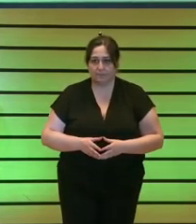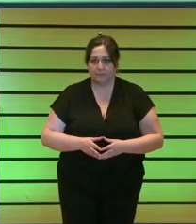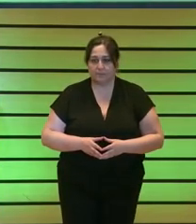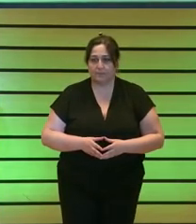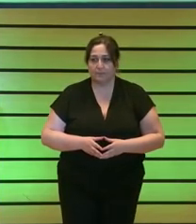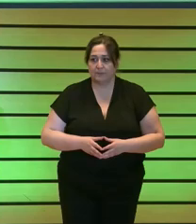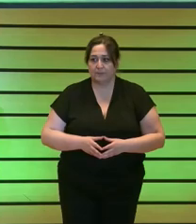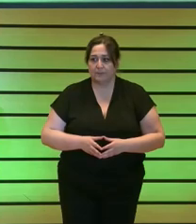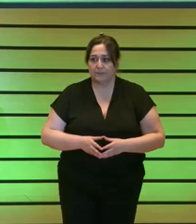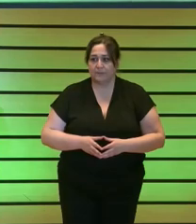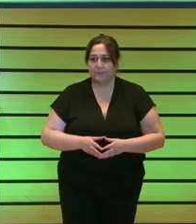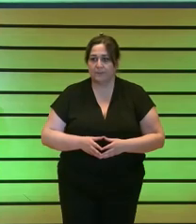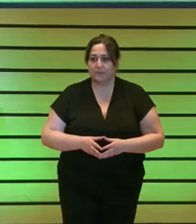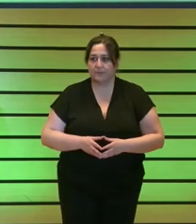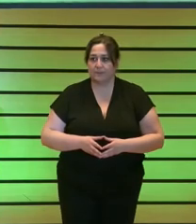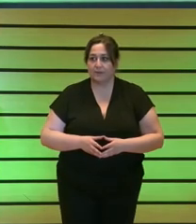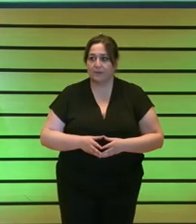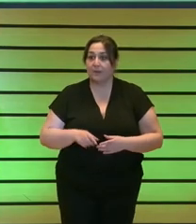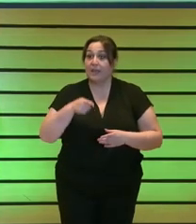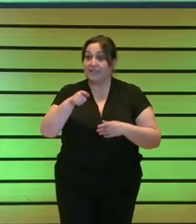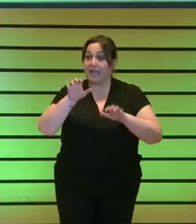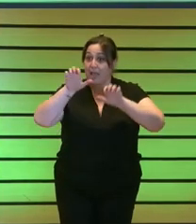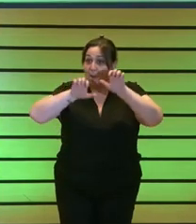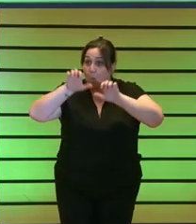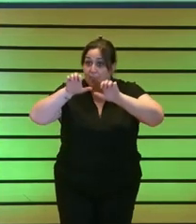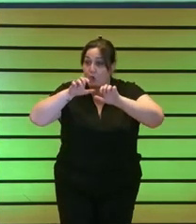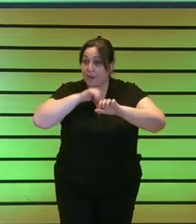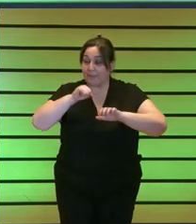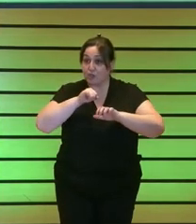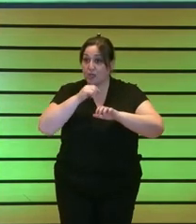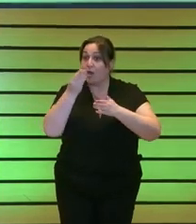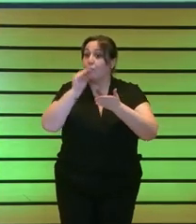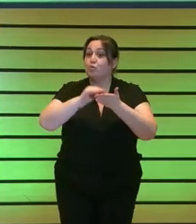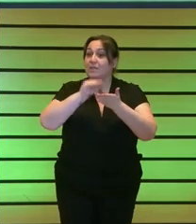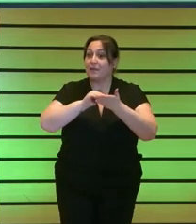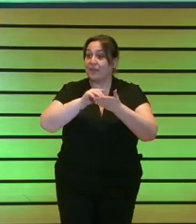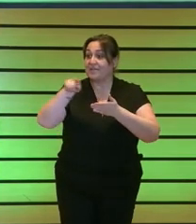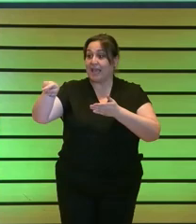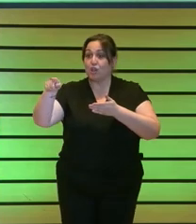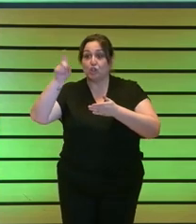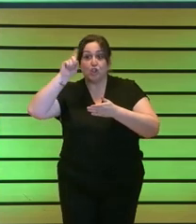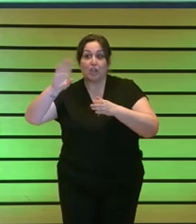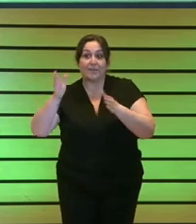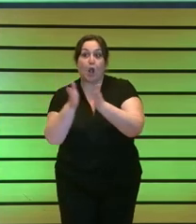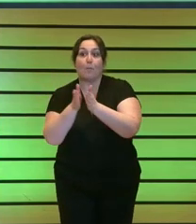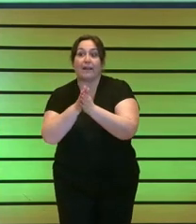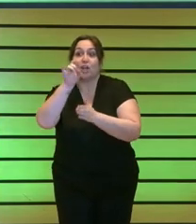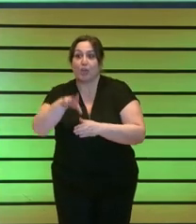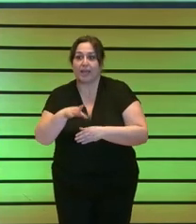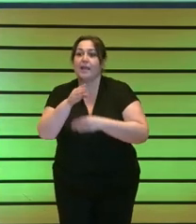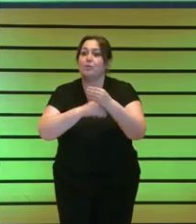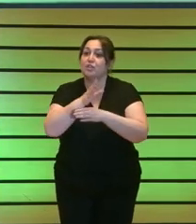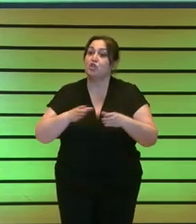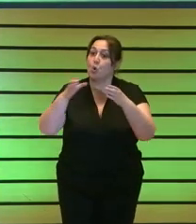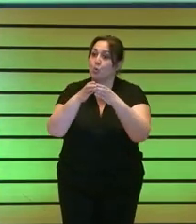Y esto y con esa evaluación magnífica que han hecho que a veces ellos no sabían Quién era su compañero hicimos grupos para que